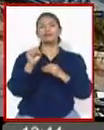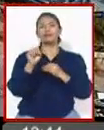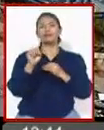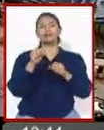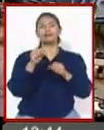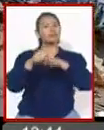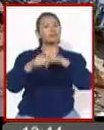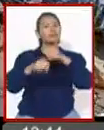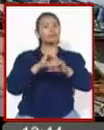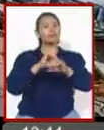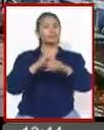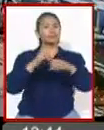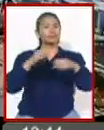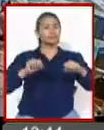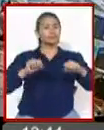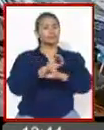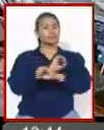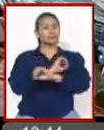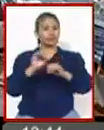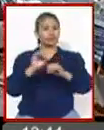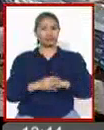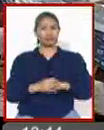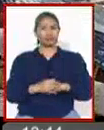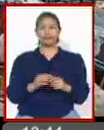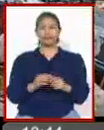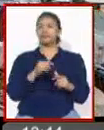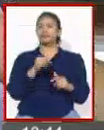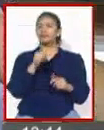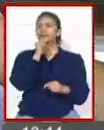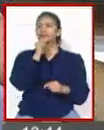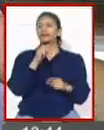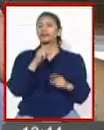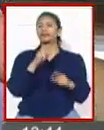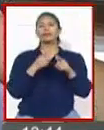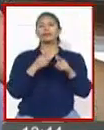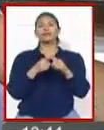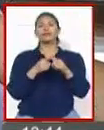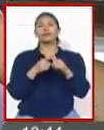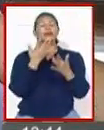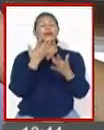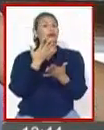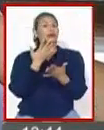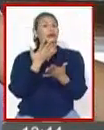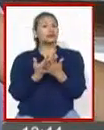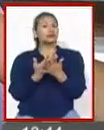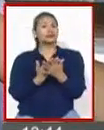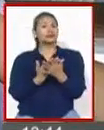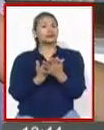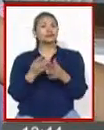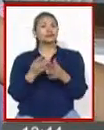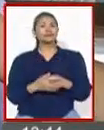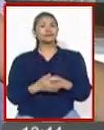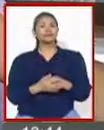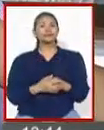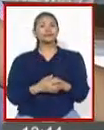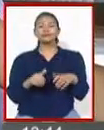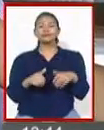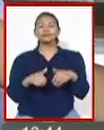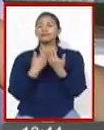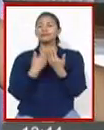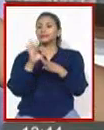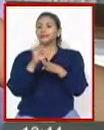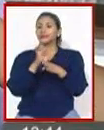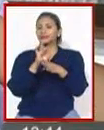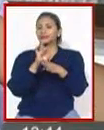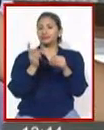a circular, ¿no? O sea, ni moto, ni auto, nada, exclusivamente para ellos. Y eso es lo que se va a poner como prueba piloto, a ver cómo funciona este